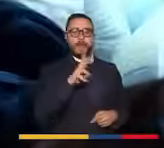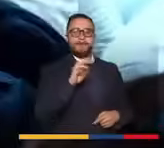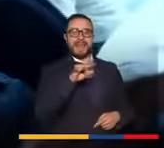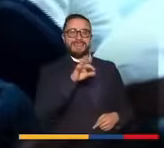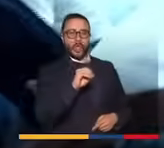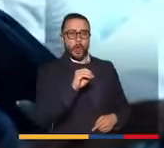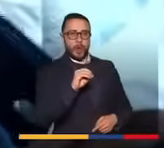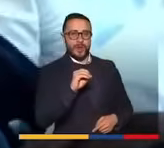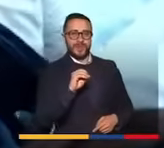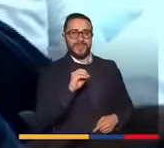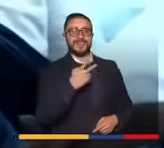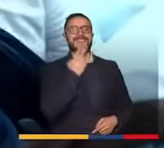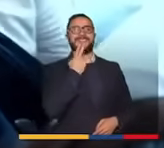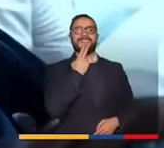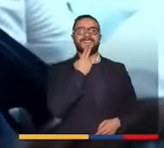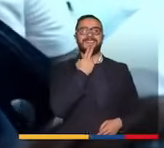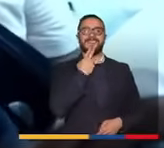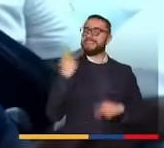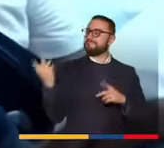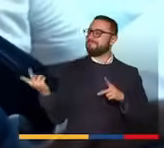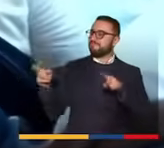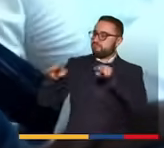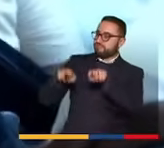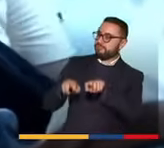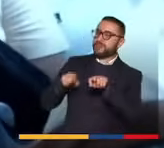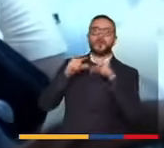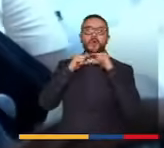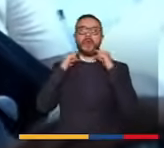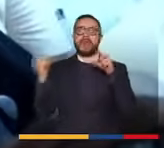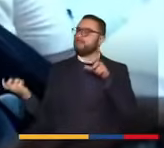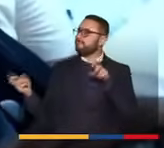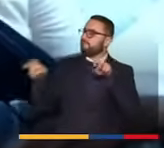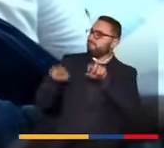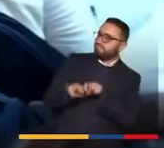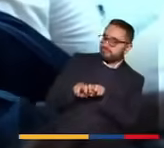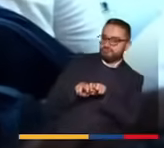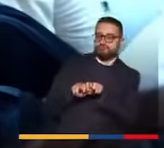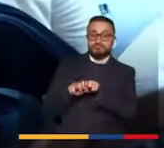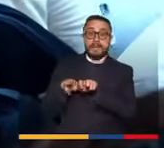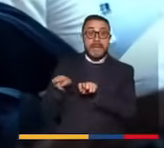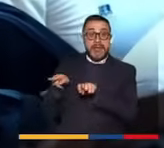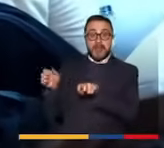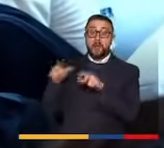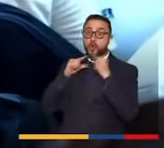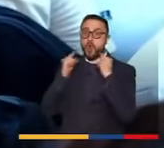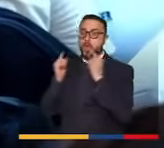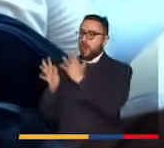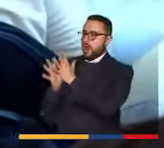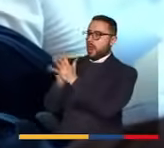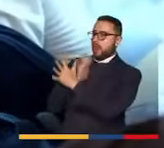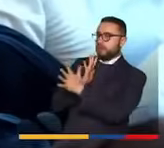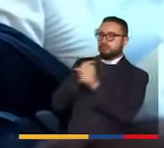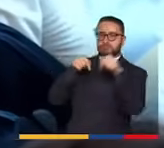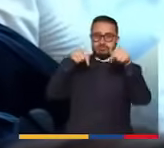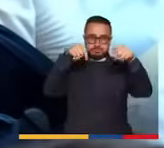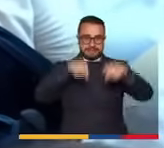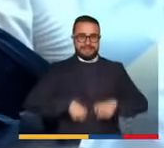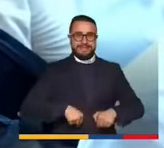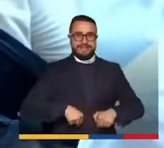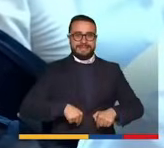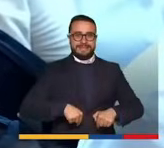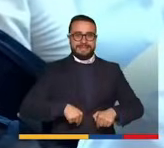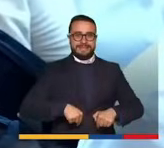Y nos encontramos con el padre sentados en el ferry y él me comentó de este caso. Yo iba en una